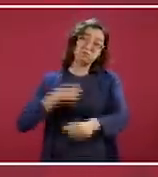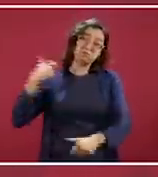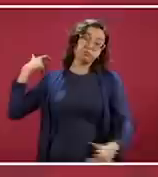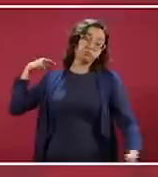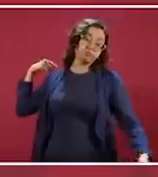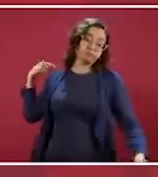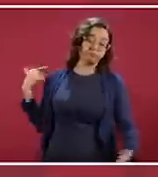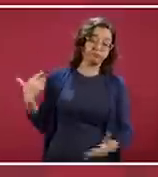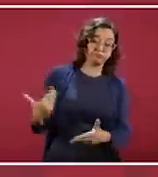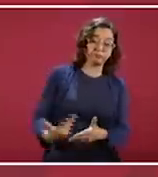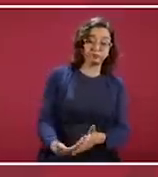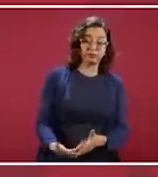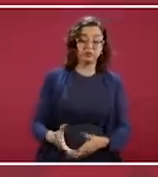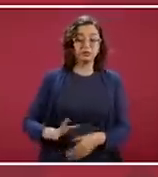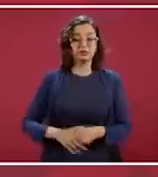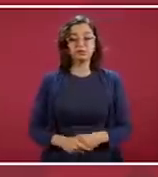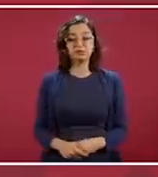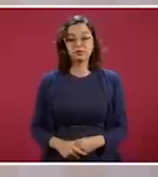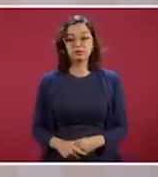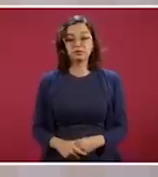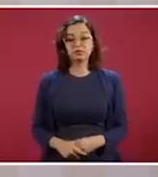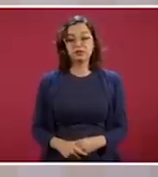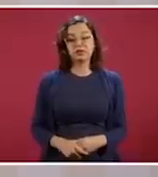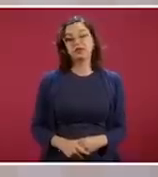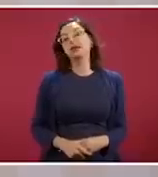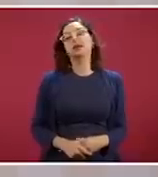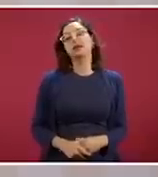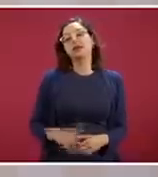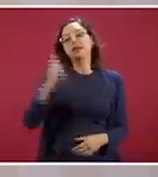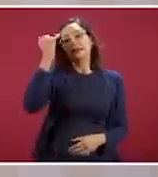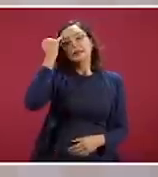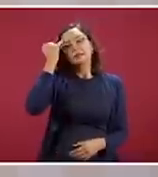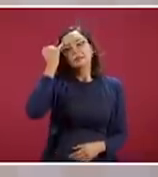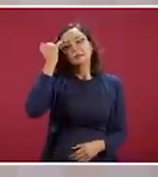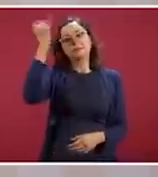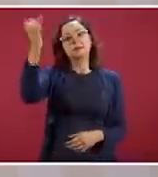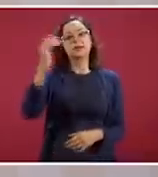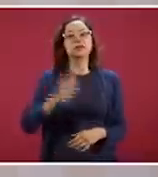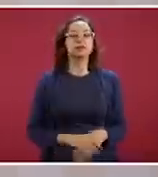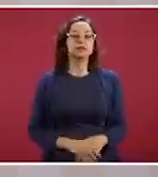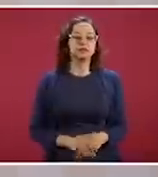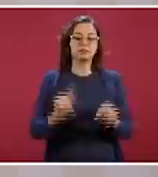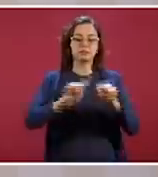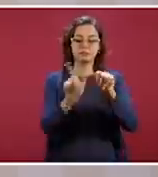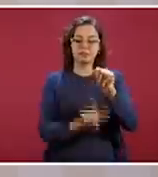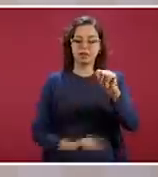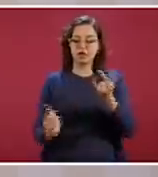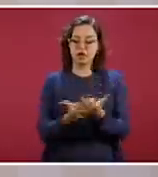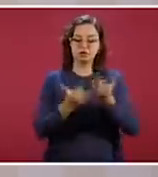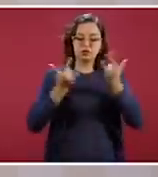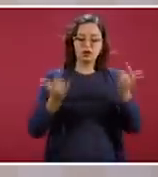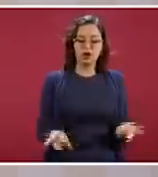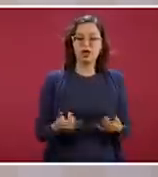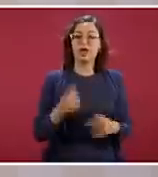Pues imagínense, tuvimos 300 años como colonia de